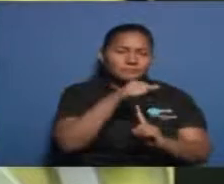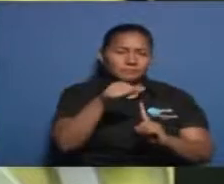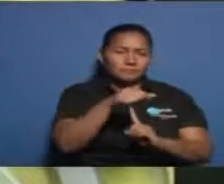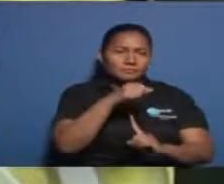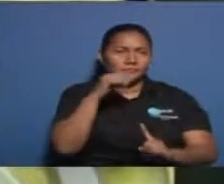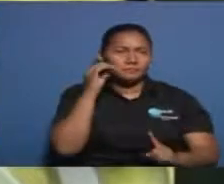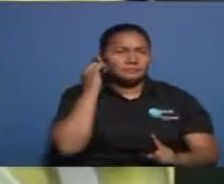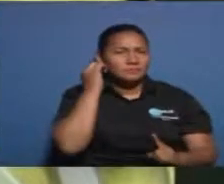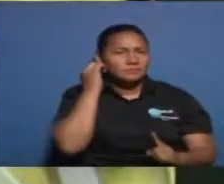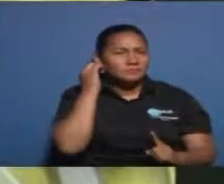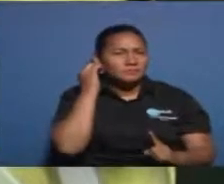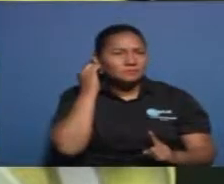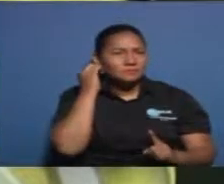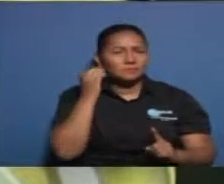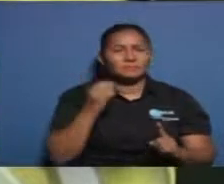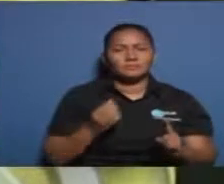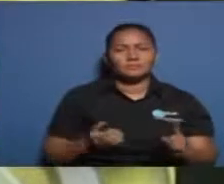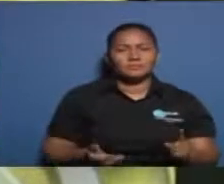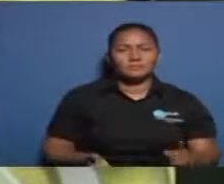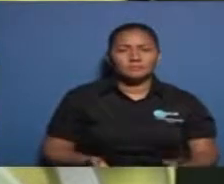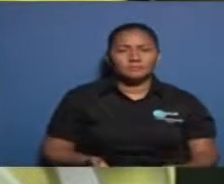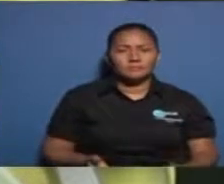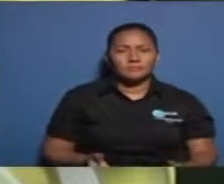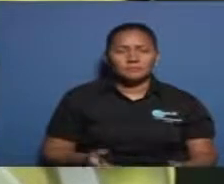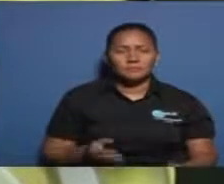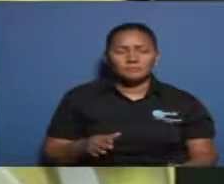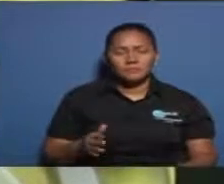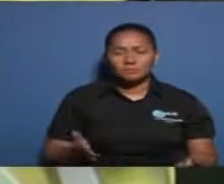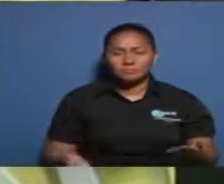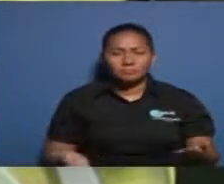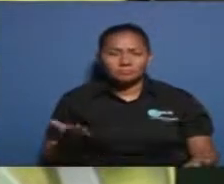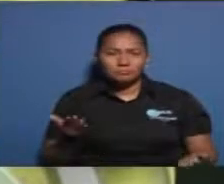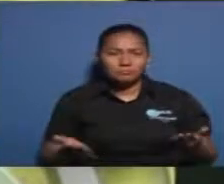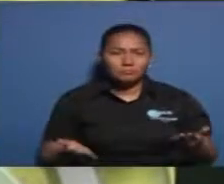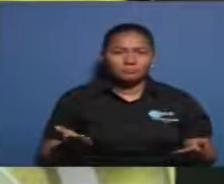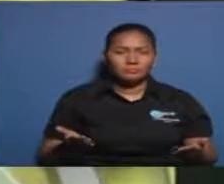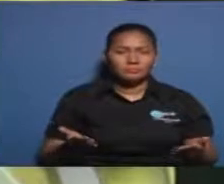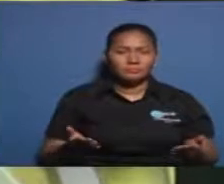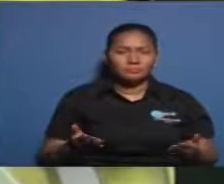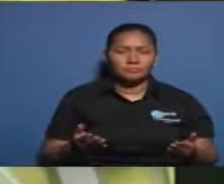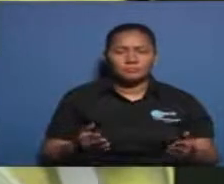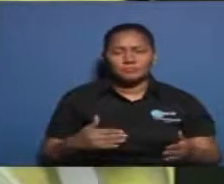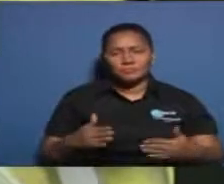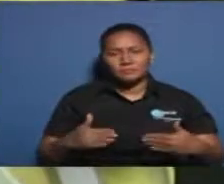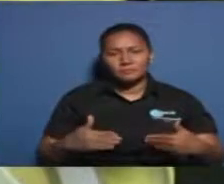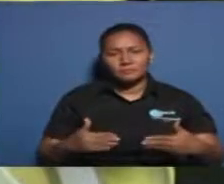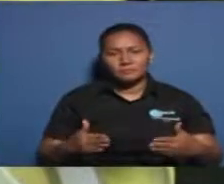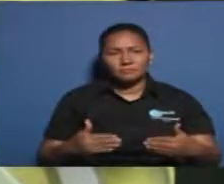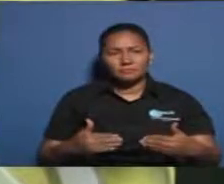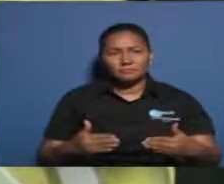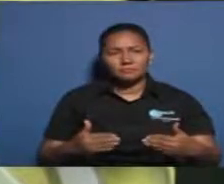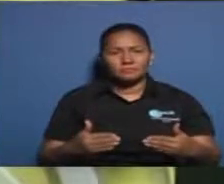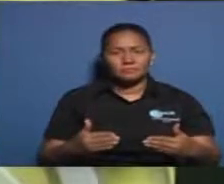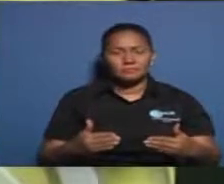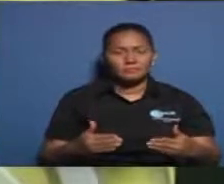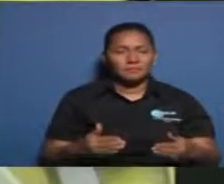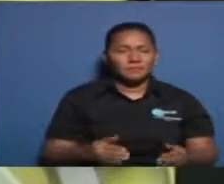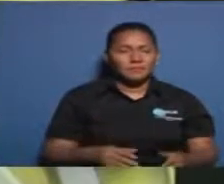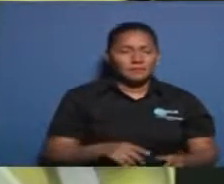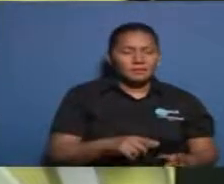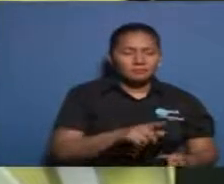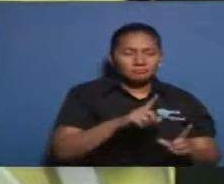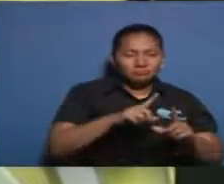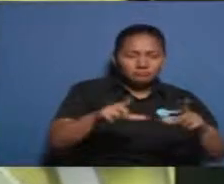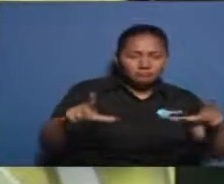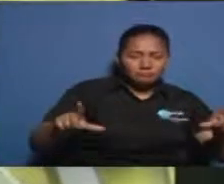porque por ejemplo si hacemos una comparación que en panamá de las mujeres en las regiones urbanas ver sobre mujeres en las regiones rurales si se ve